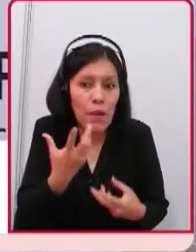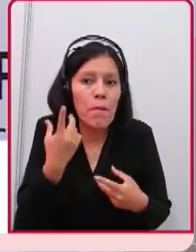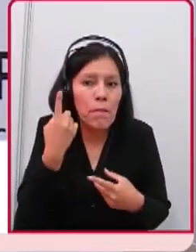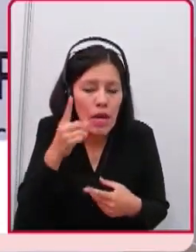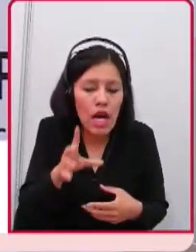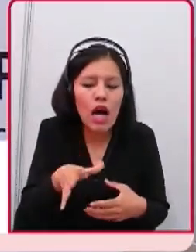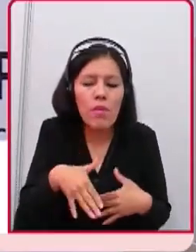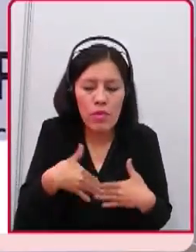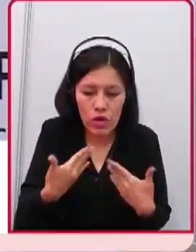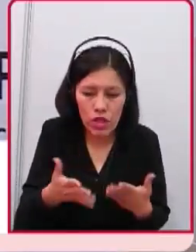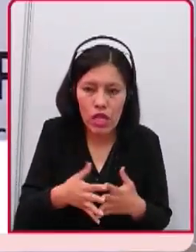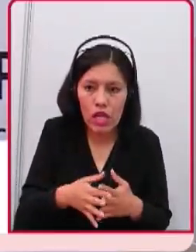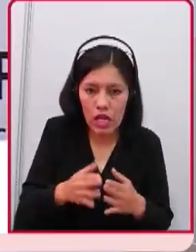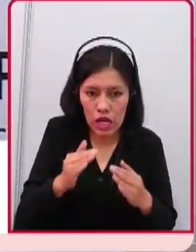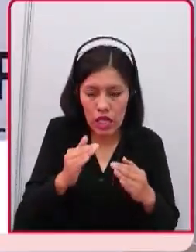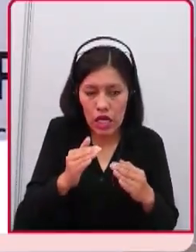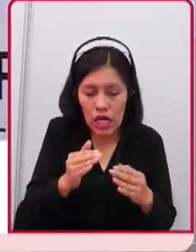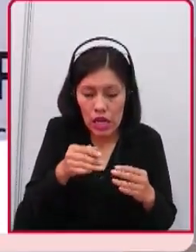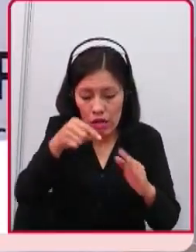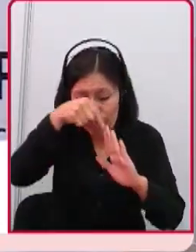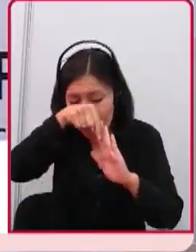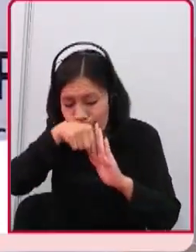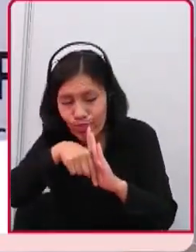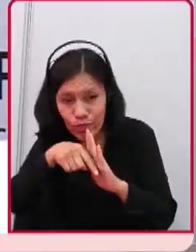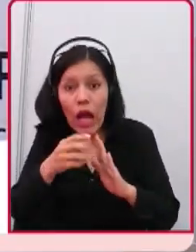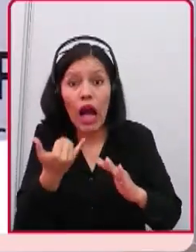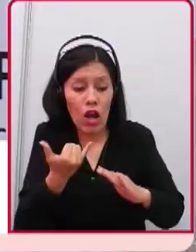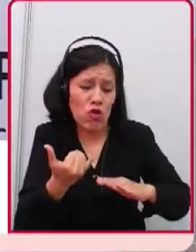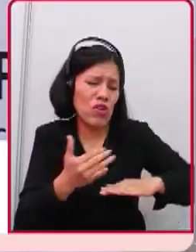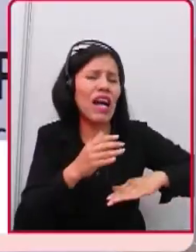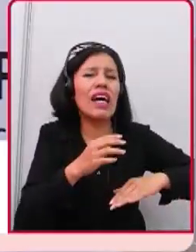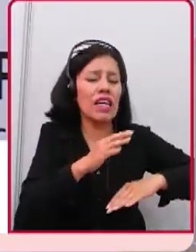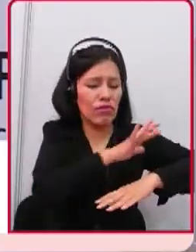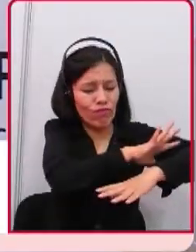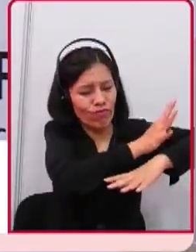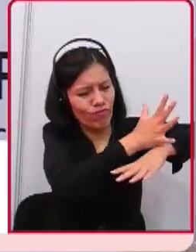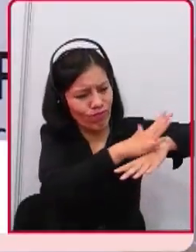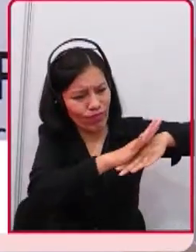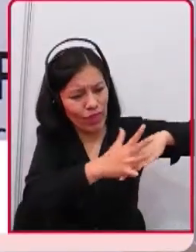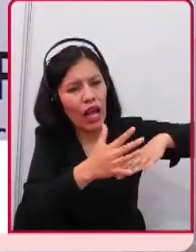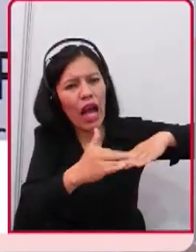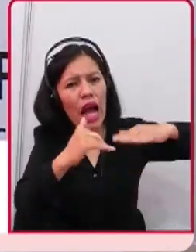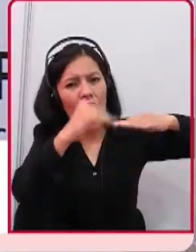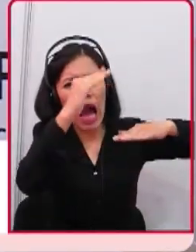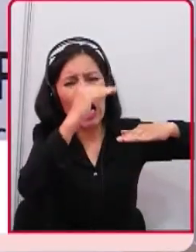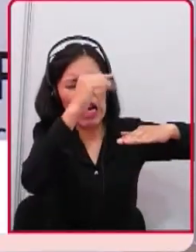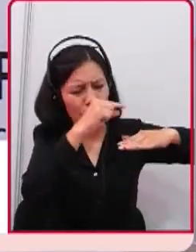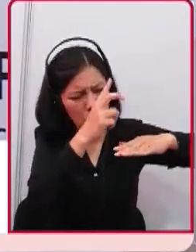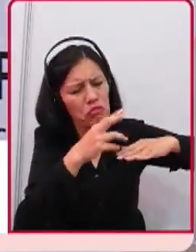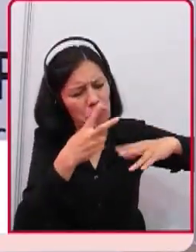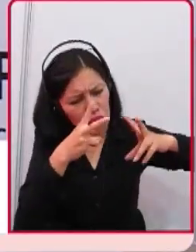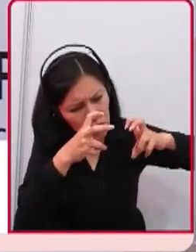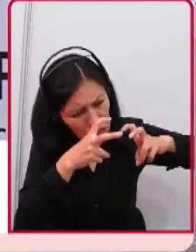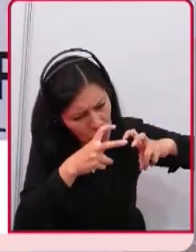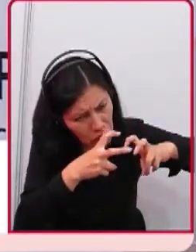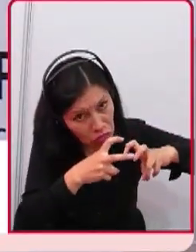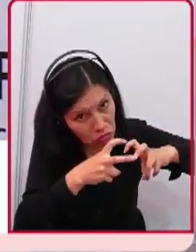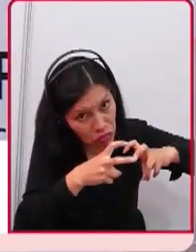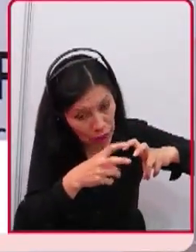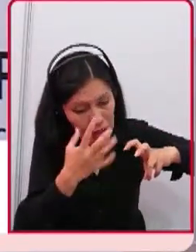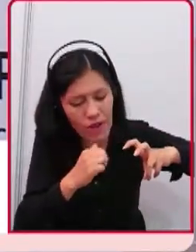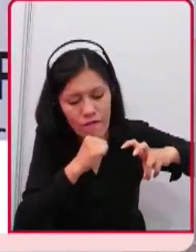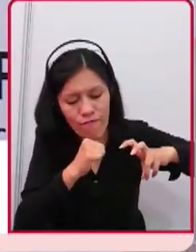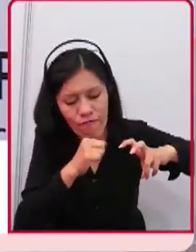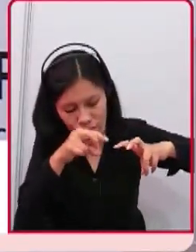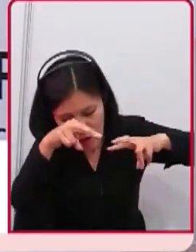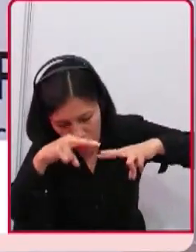no, estamos en la parte superior, que vendría a ser lo que es la pirofilita, ¿no? Entonces, aún todavía tenemos de acuerdo